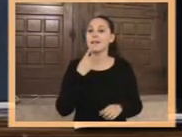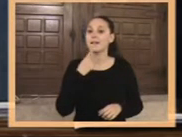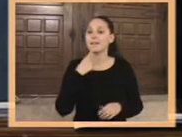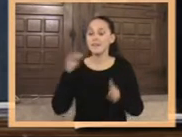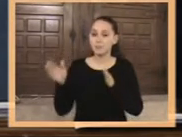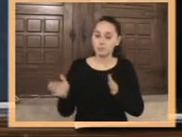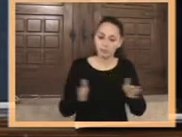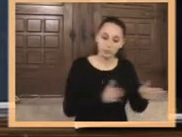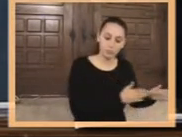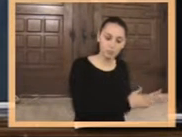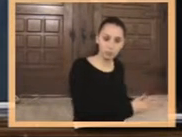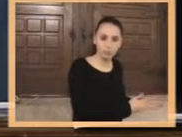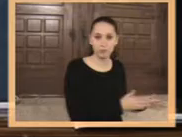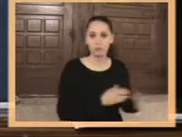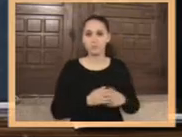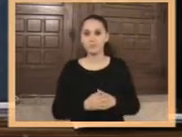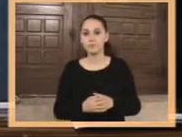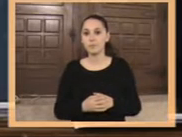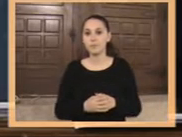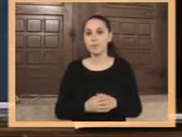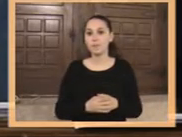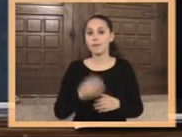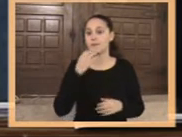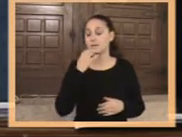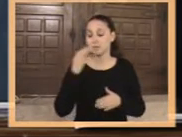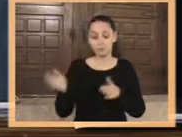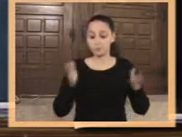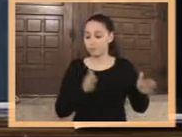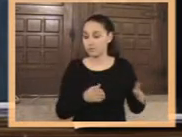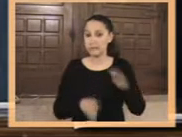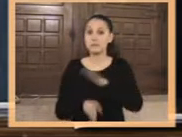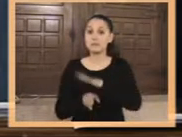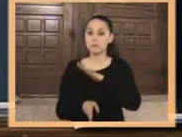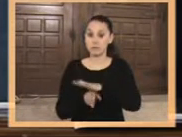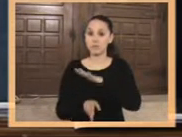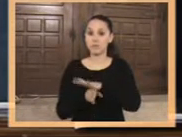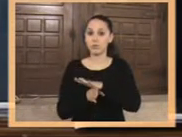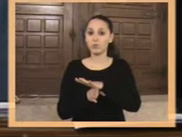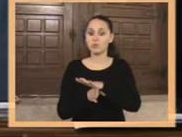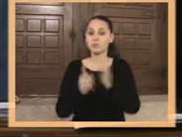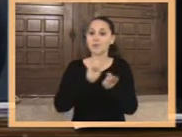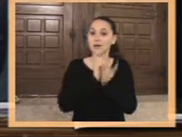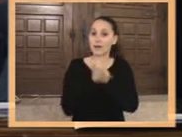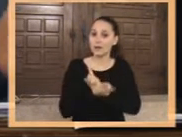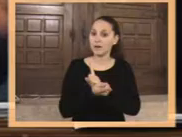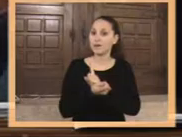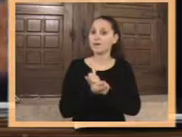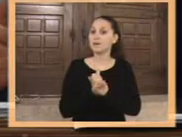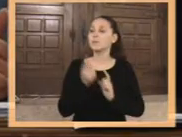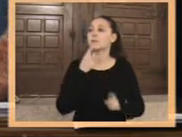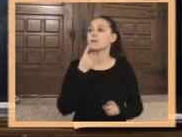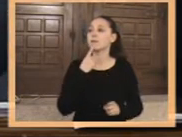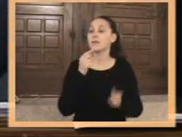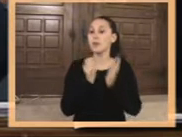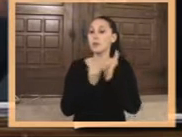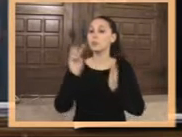en última instancia, si no se retira y sigue adelante con la viabilidad de esa modificación, pues se dice en el punto